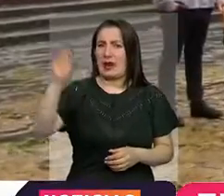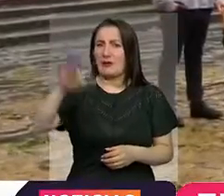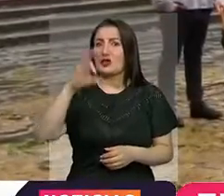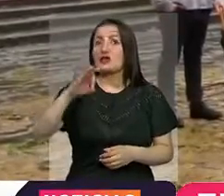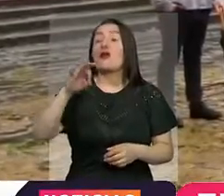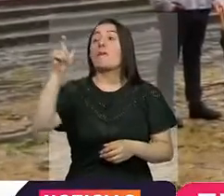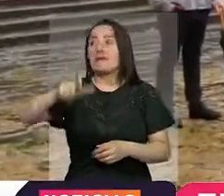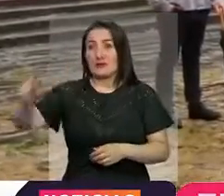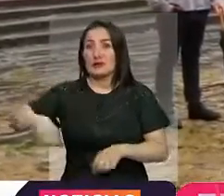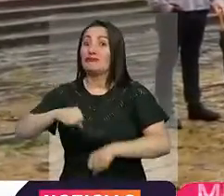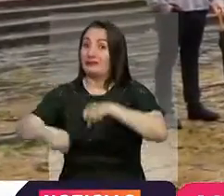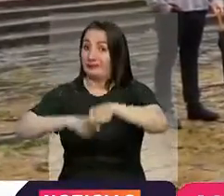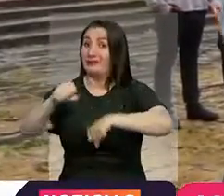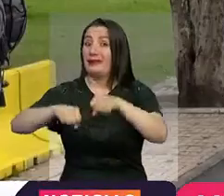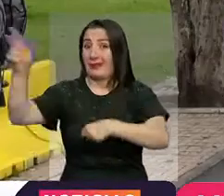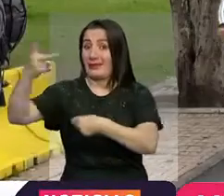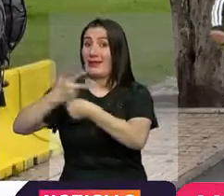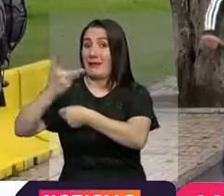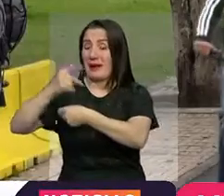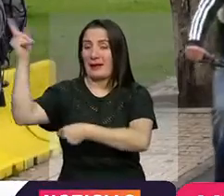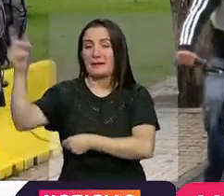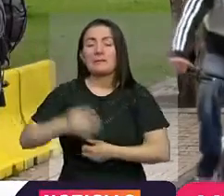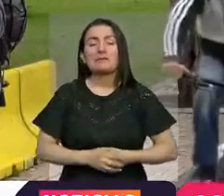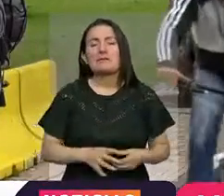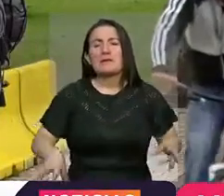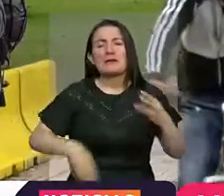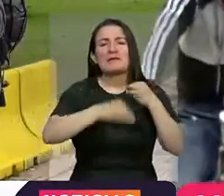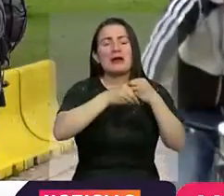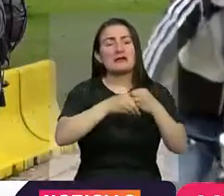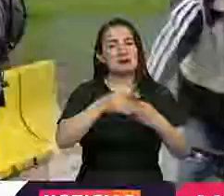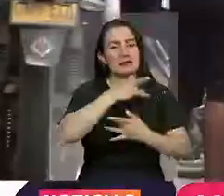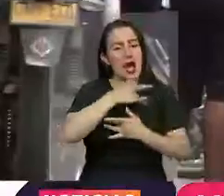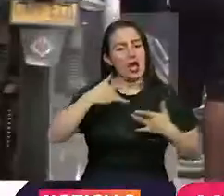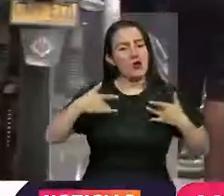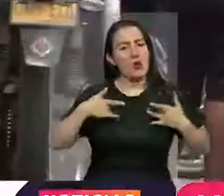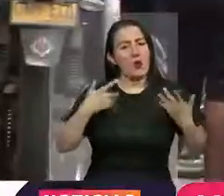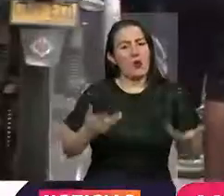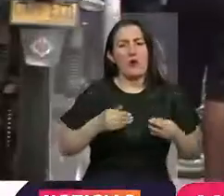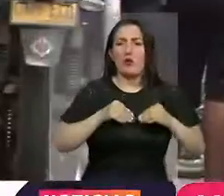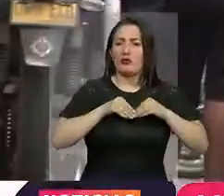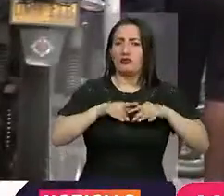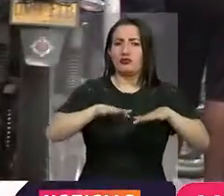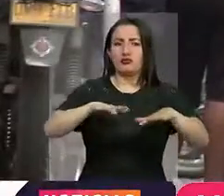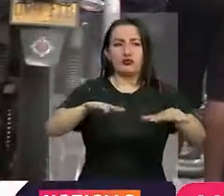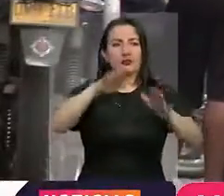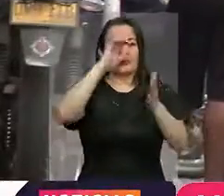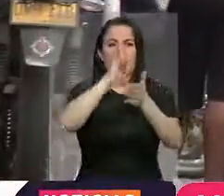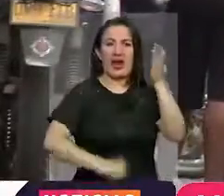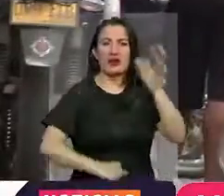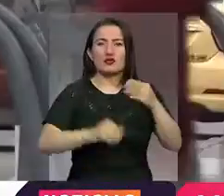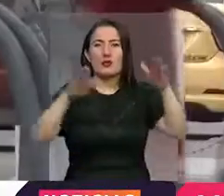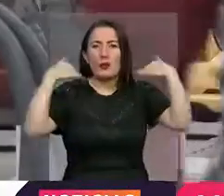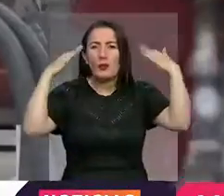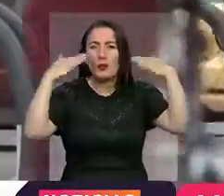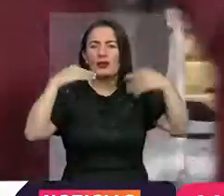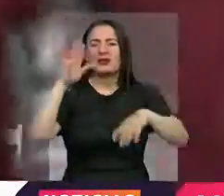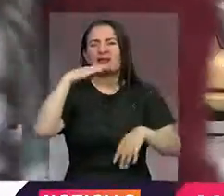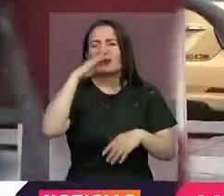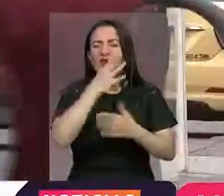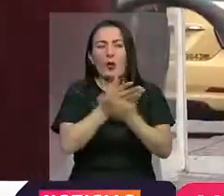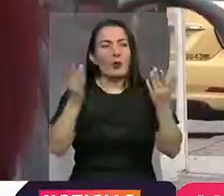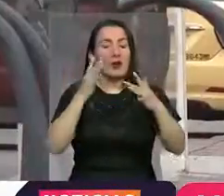población que utiliza las bicicletas a diario. La salud y contribuir a la disminución de la contaminación también son factores clave. En